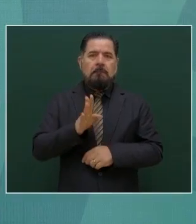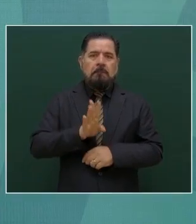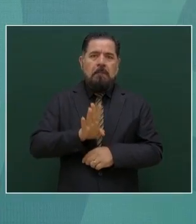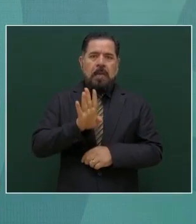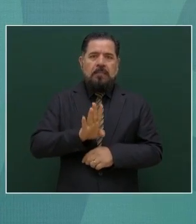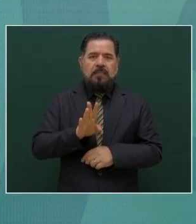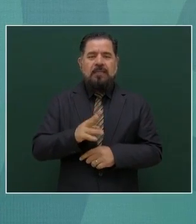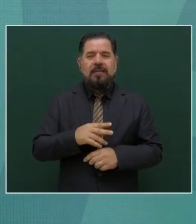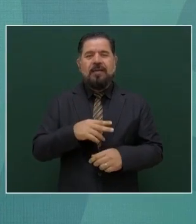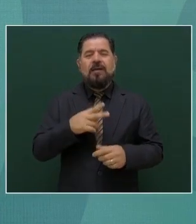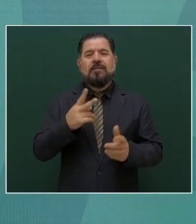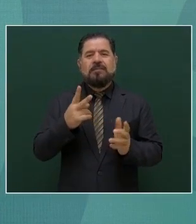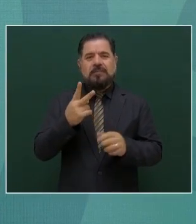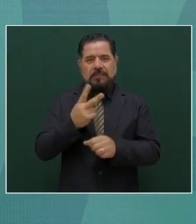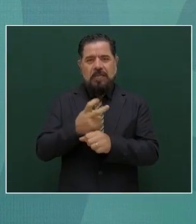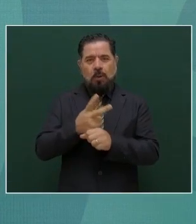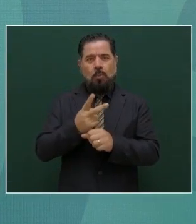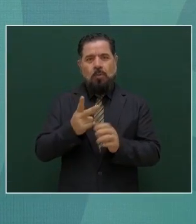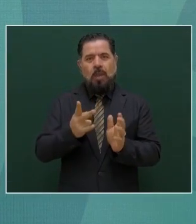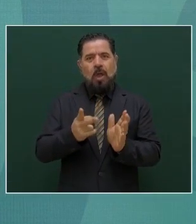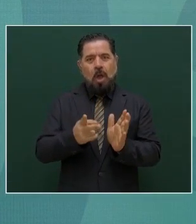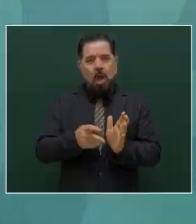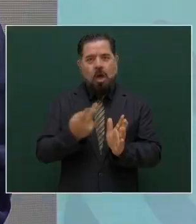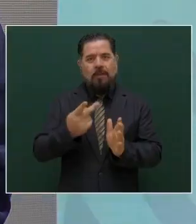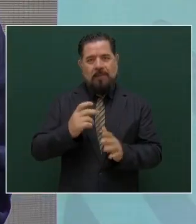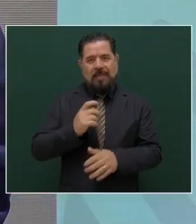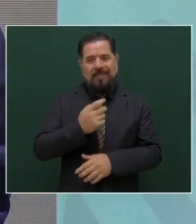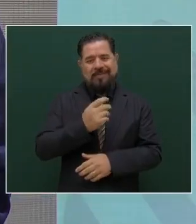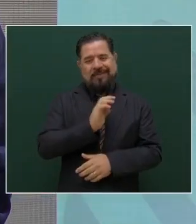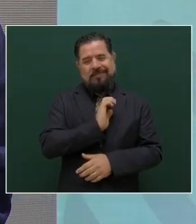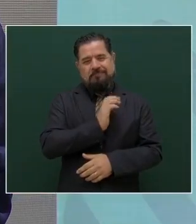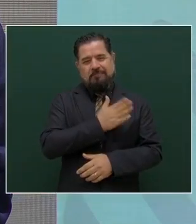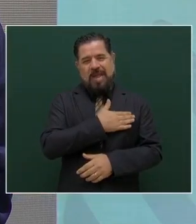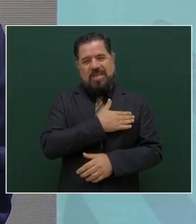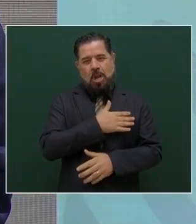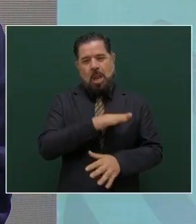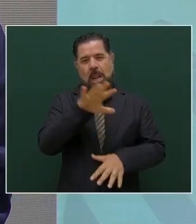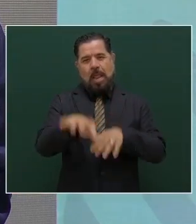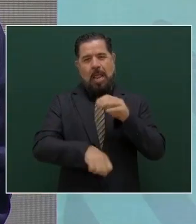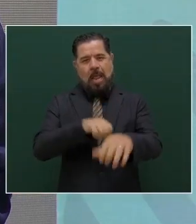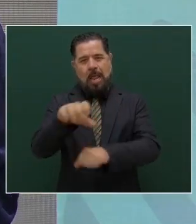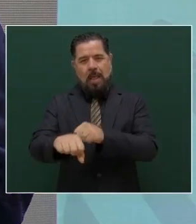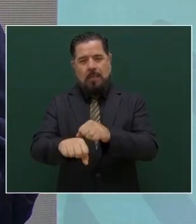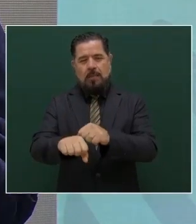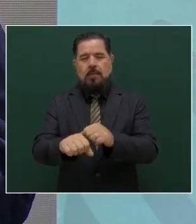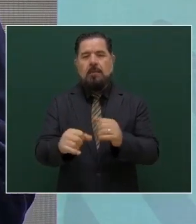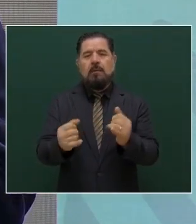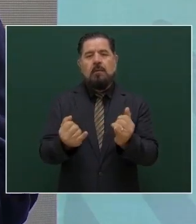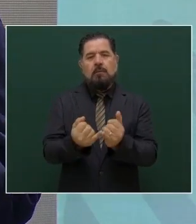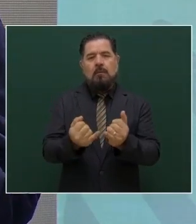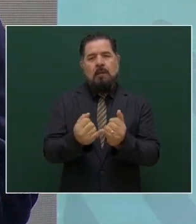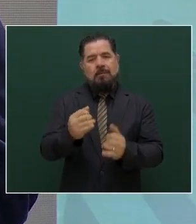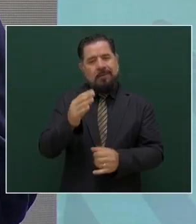conquista bárbara, inhumana, porque no